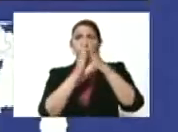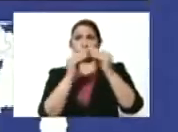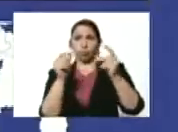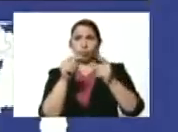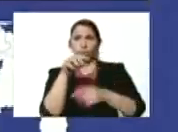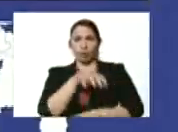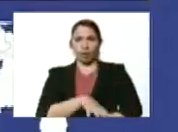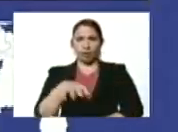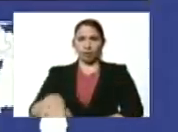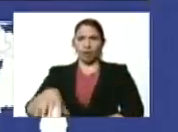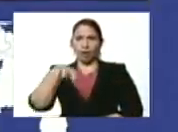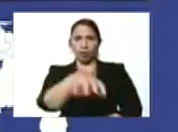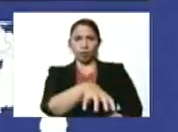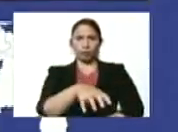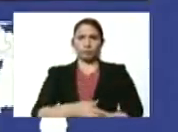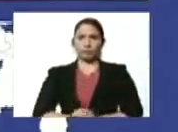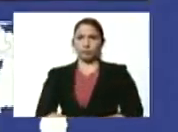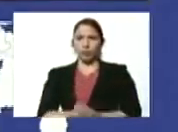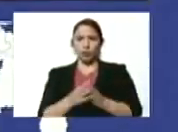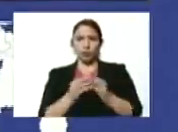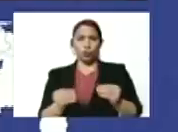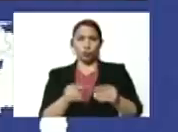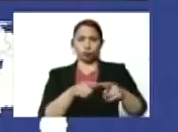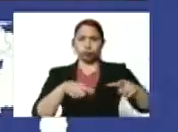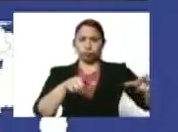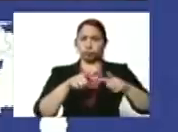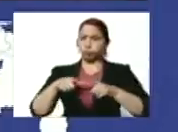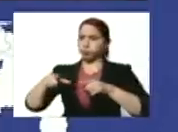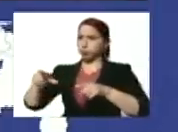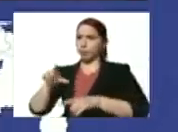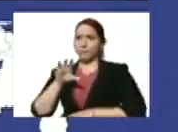estados, regiones, en todos los sectores del país.